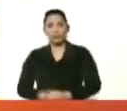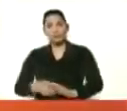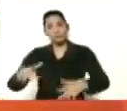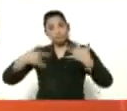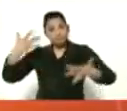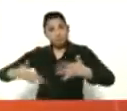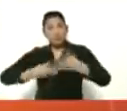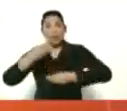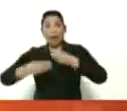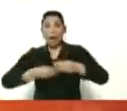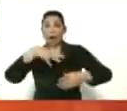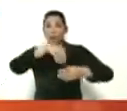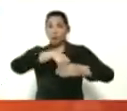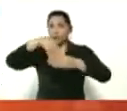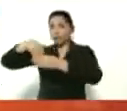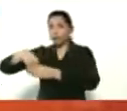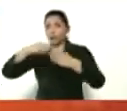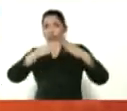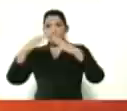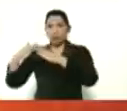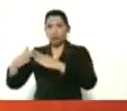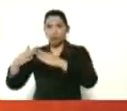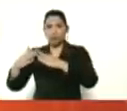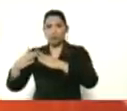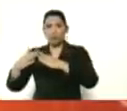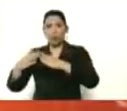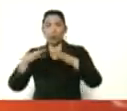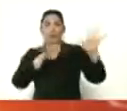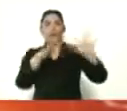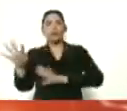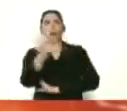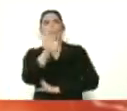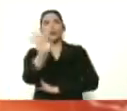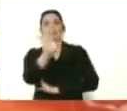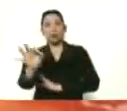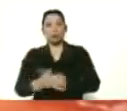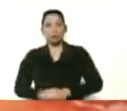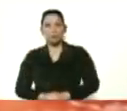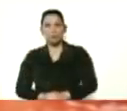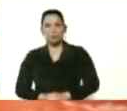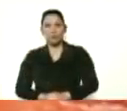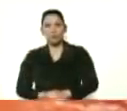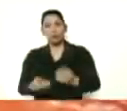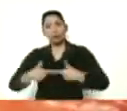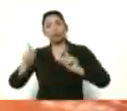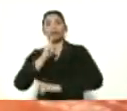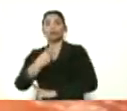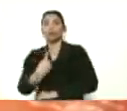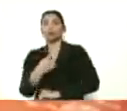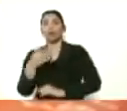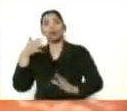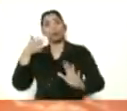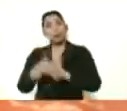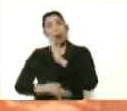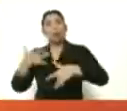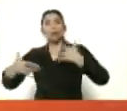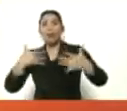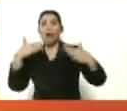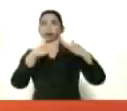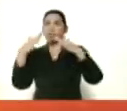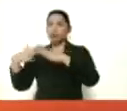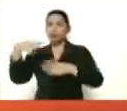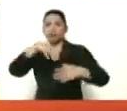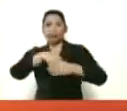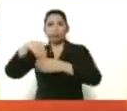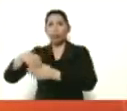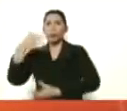Actividades realizadas en el hogar durante la cuarentena. 94% declara que realiza actividades del hogar como